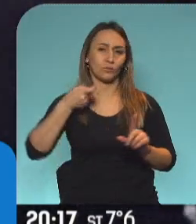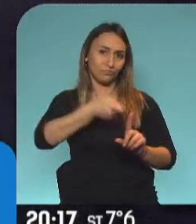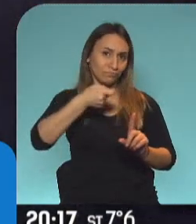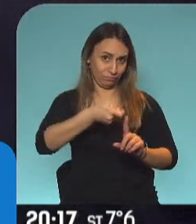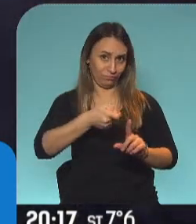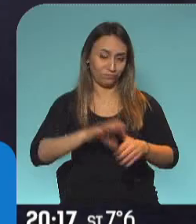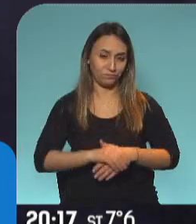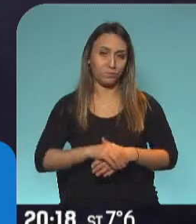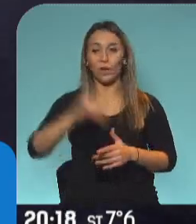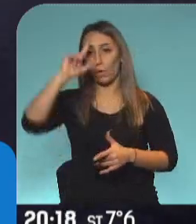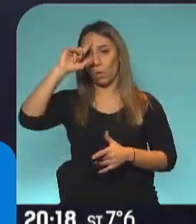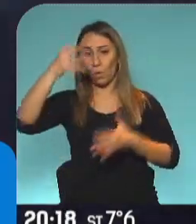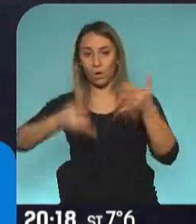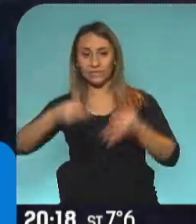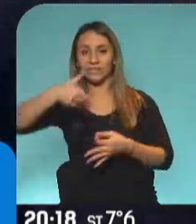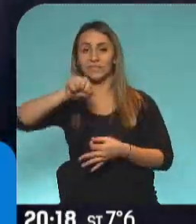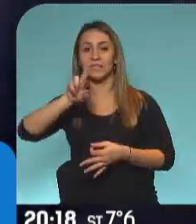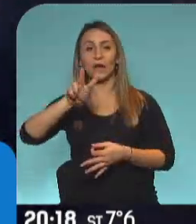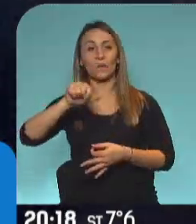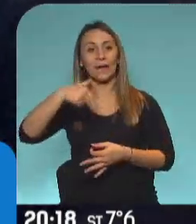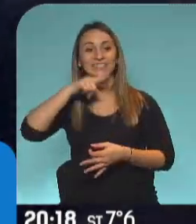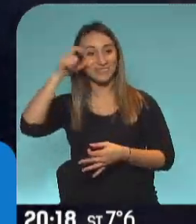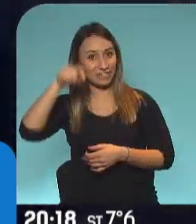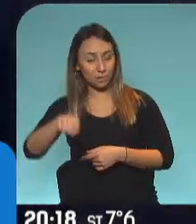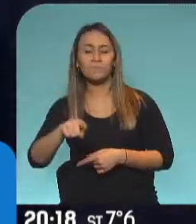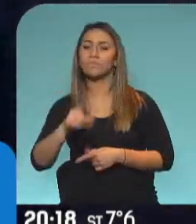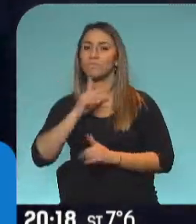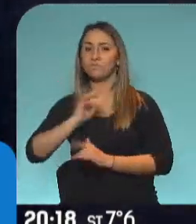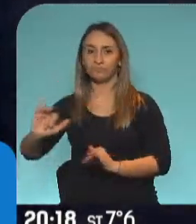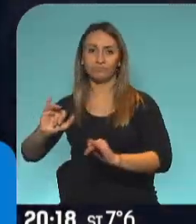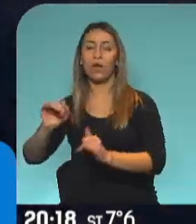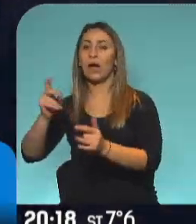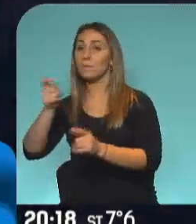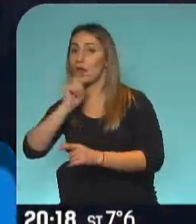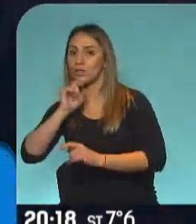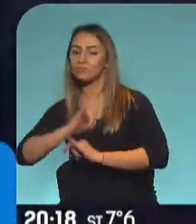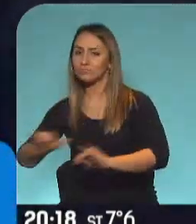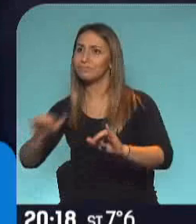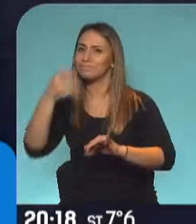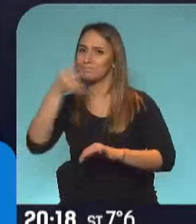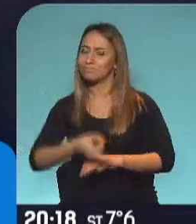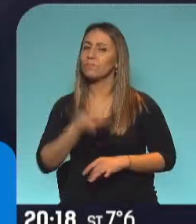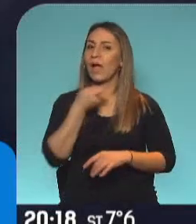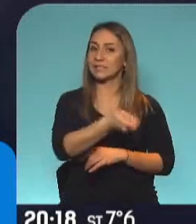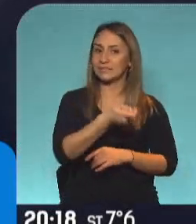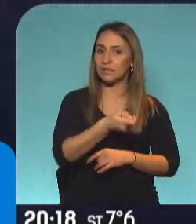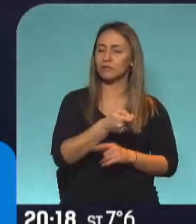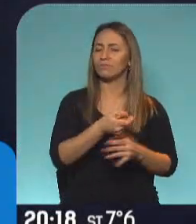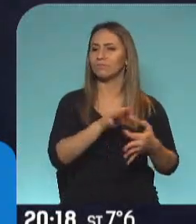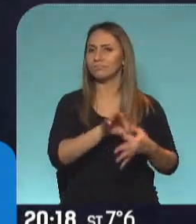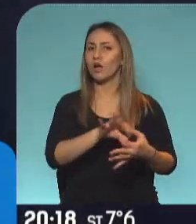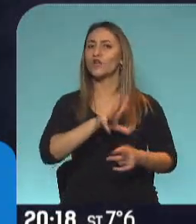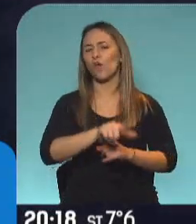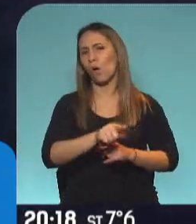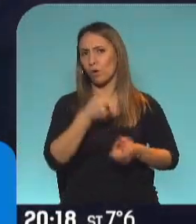juez Narvate aseguró a la prensa que la principal hipótesis sobre el hecho apunta a un crimen vinculado con un robo, con lo